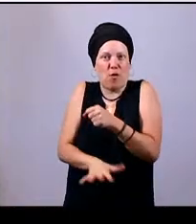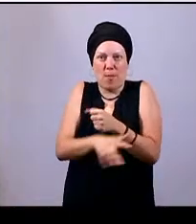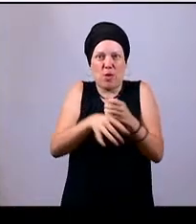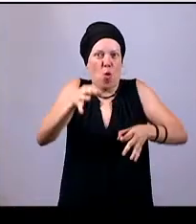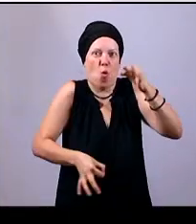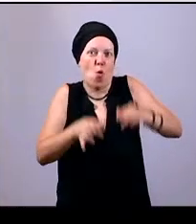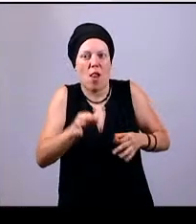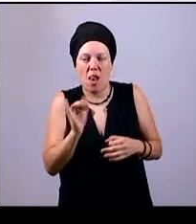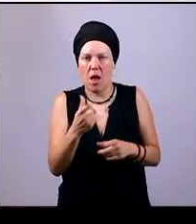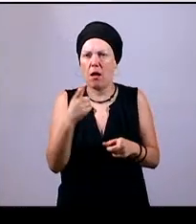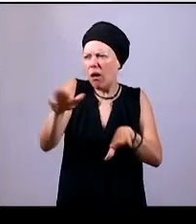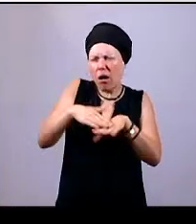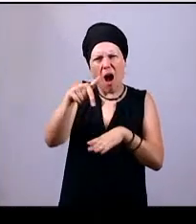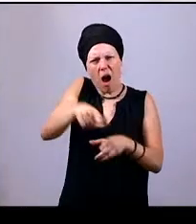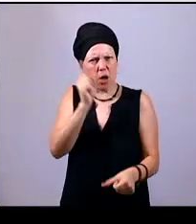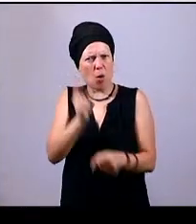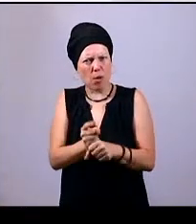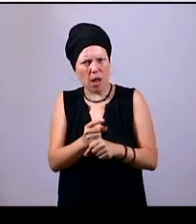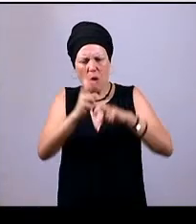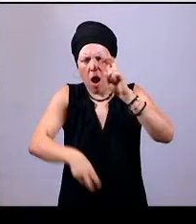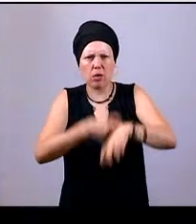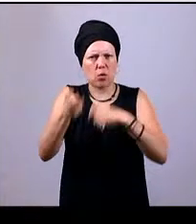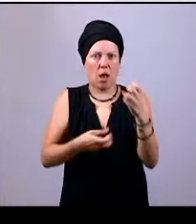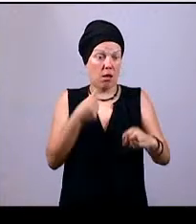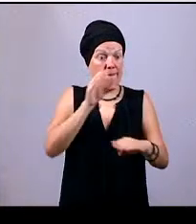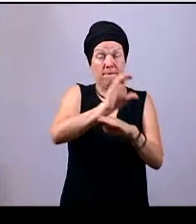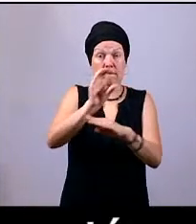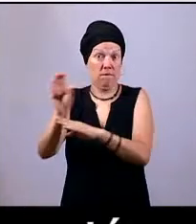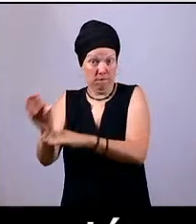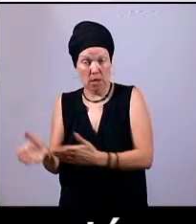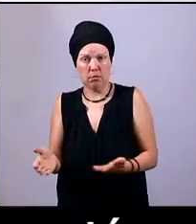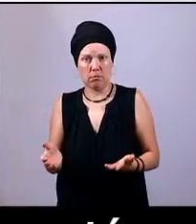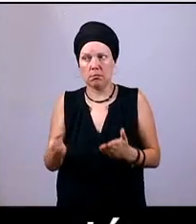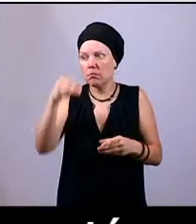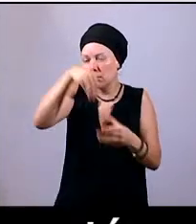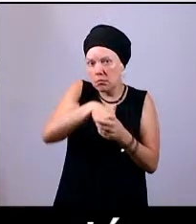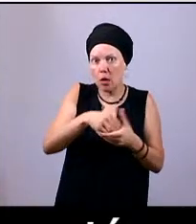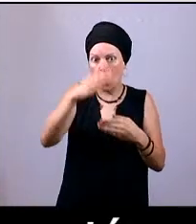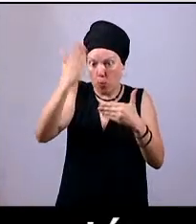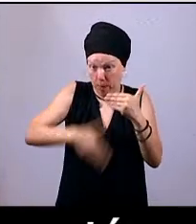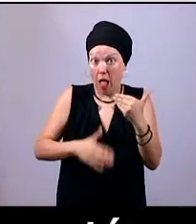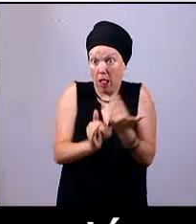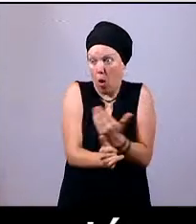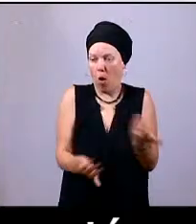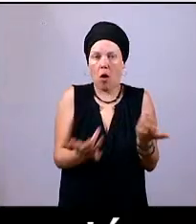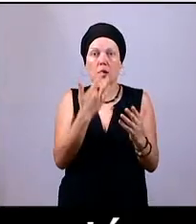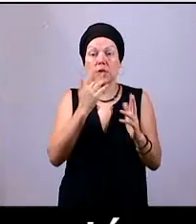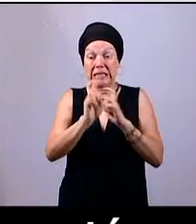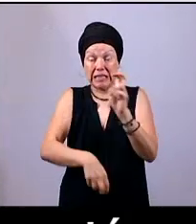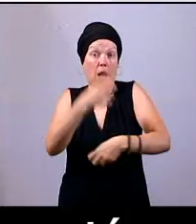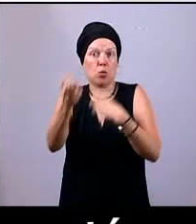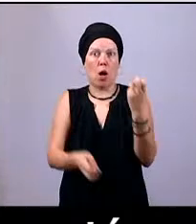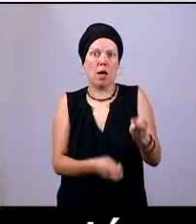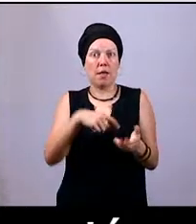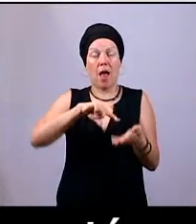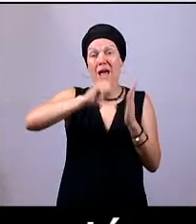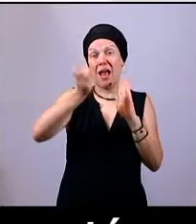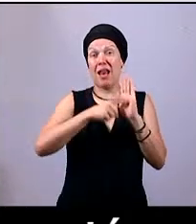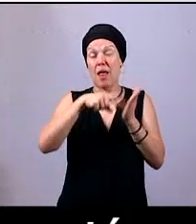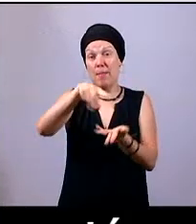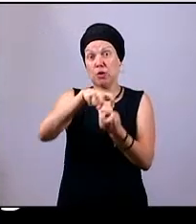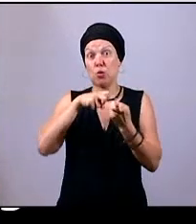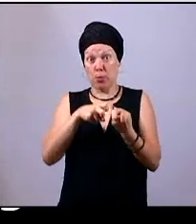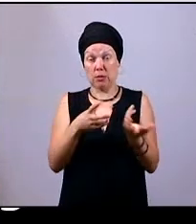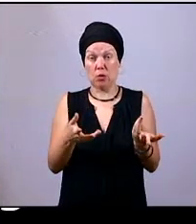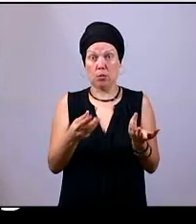en que aquí hay una obligación de actualizar las entregas a cuenta dentro de un plazo. Si se actualizan en la ley de presupuestos esas